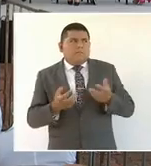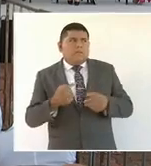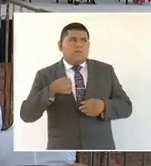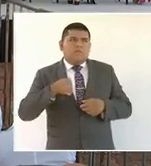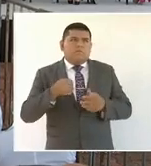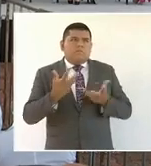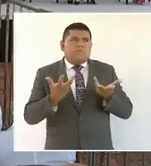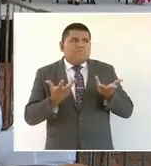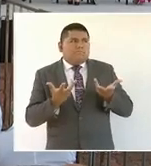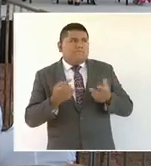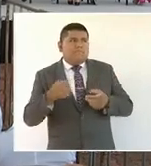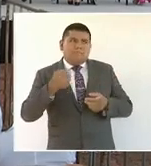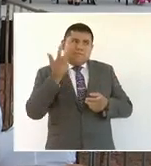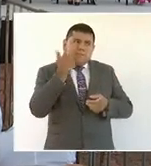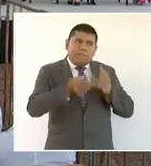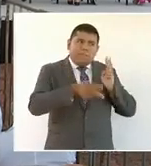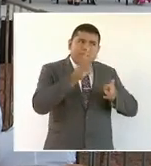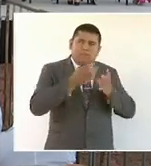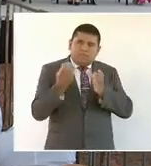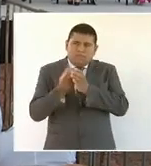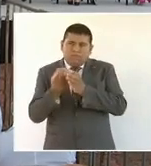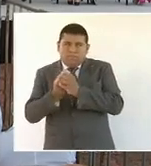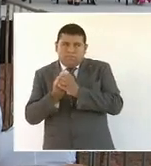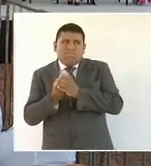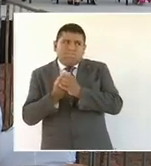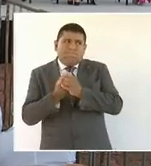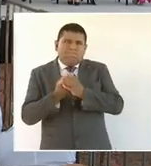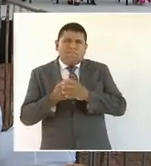hacer en privado.